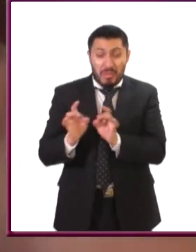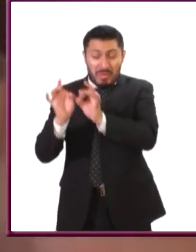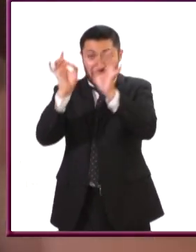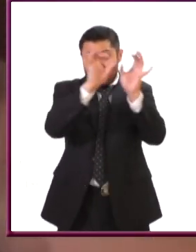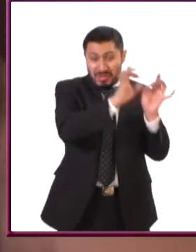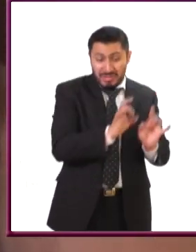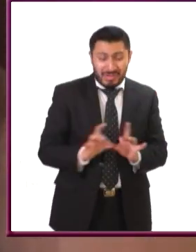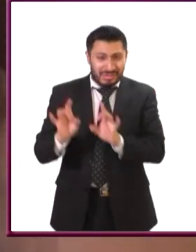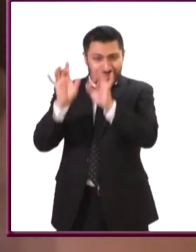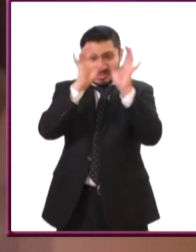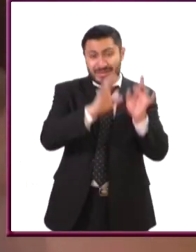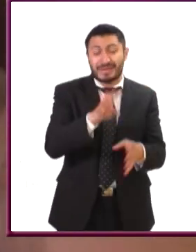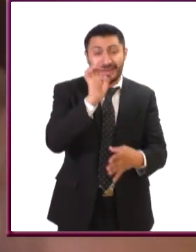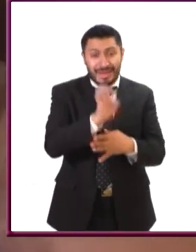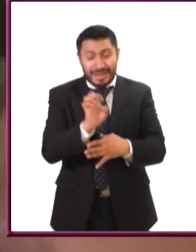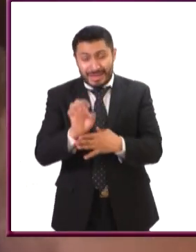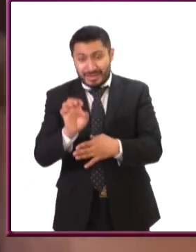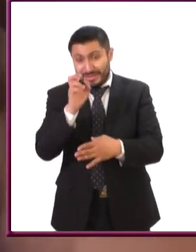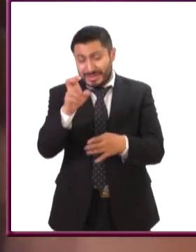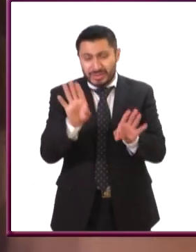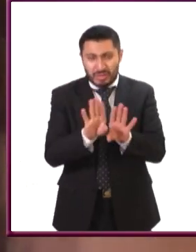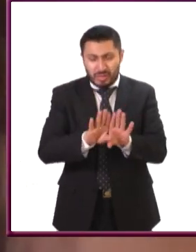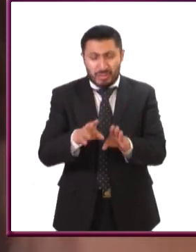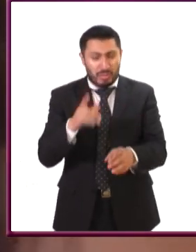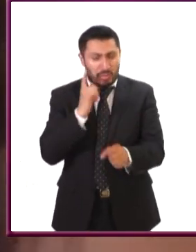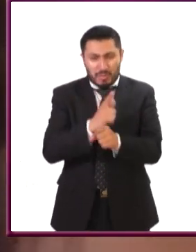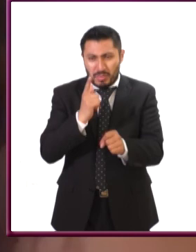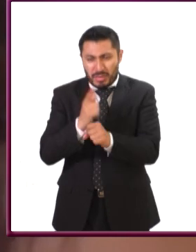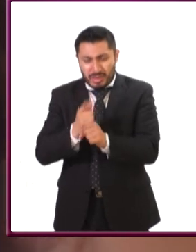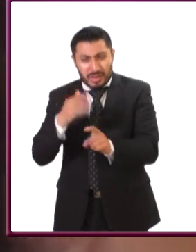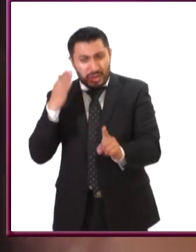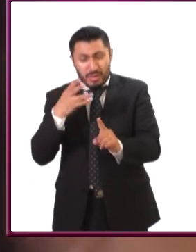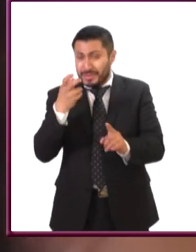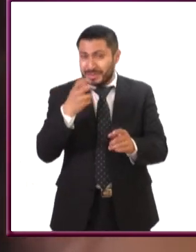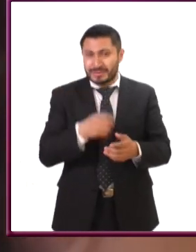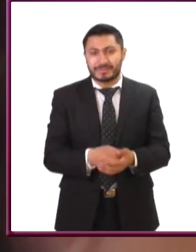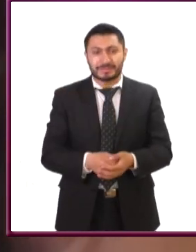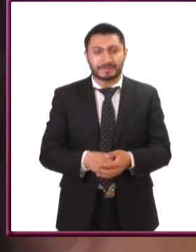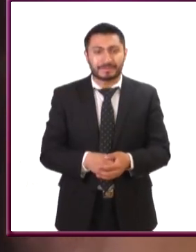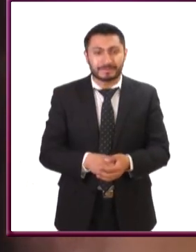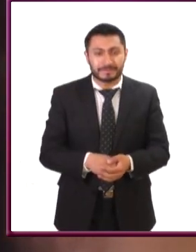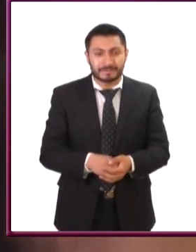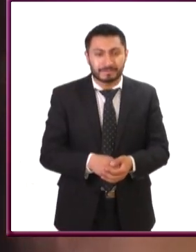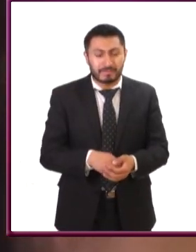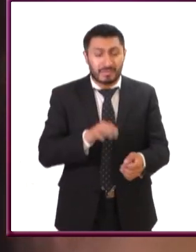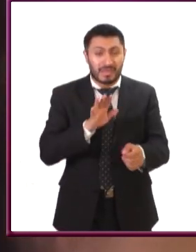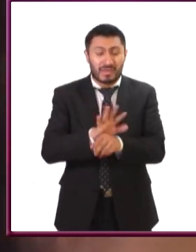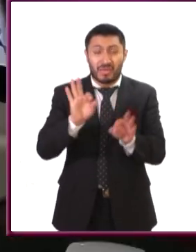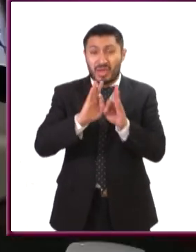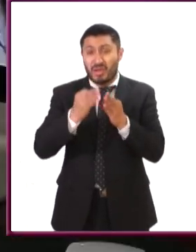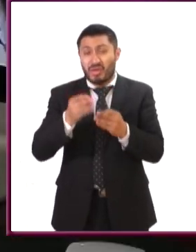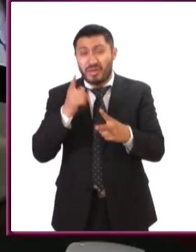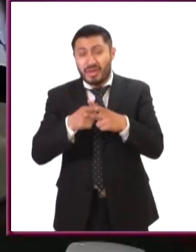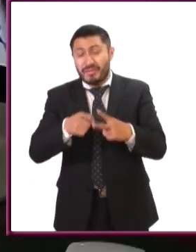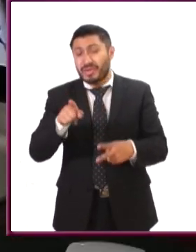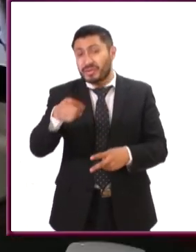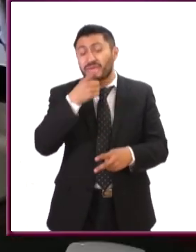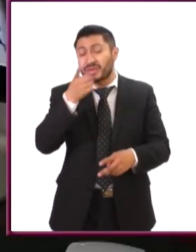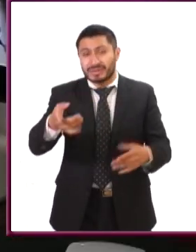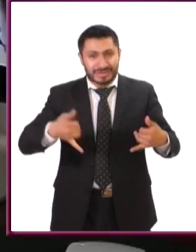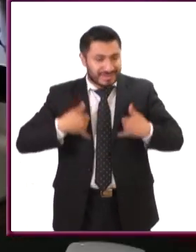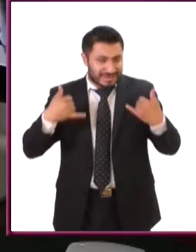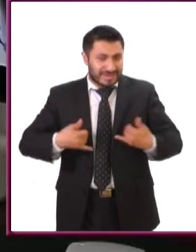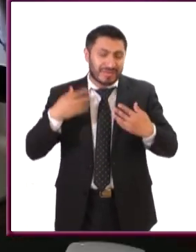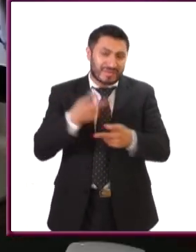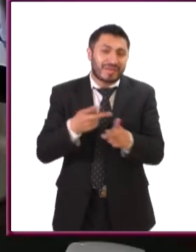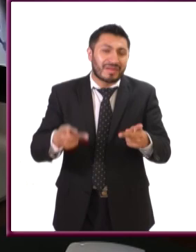partículas. Entonces así es como se está tratando de encontrar la partícula de la materia oscura. ¿Y qué tipo de matemáticas